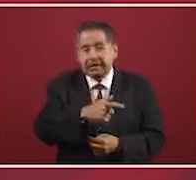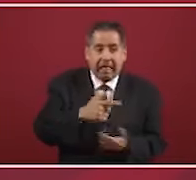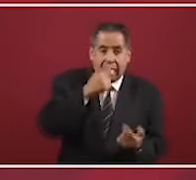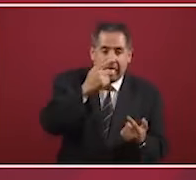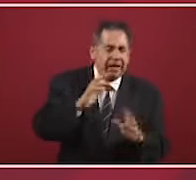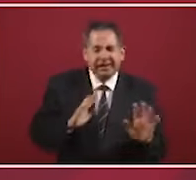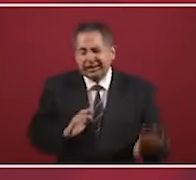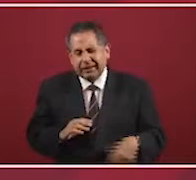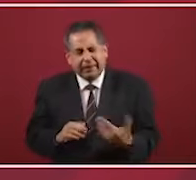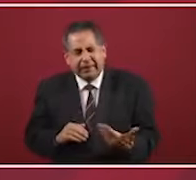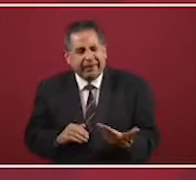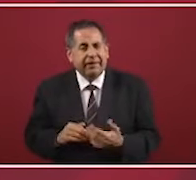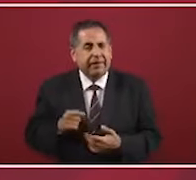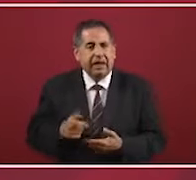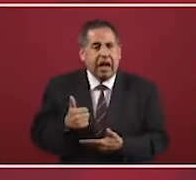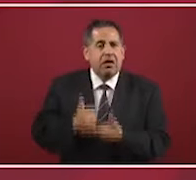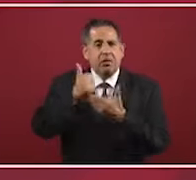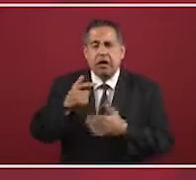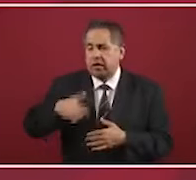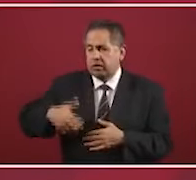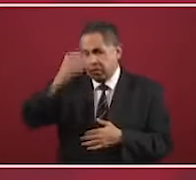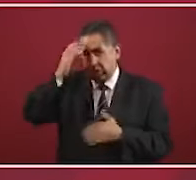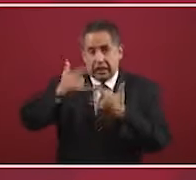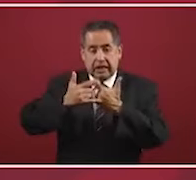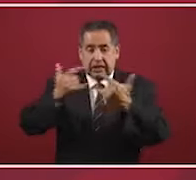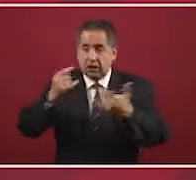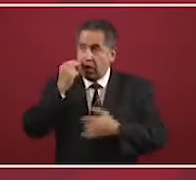porque nos ayuda a conocer la historia.